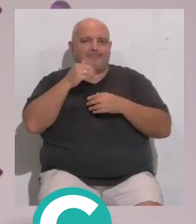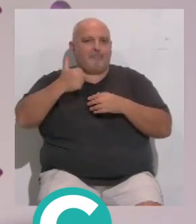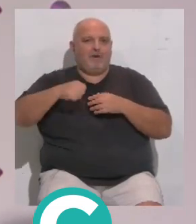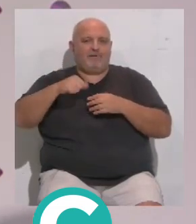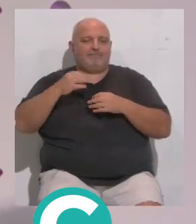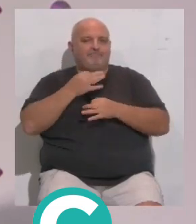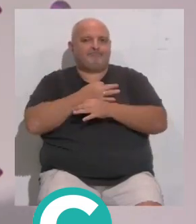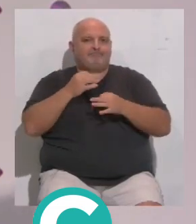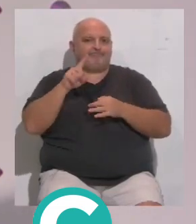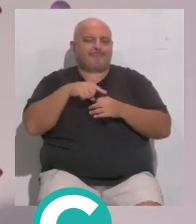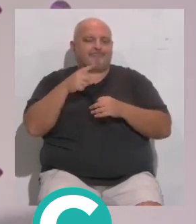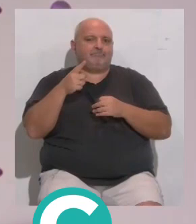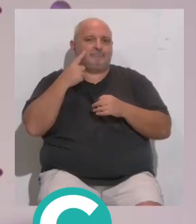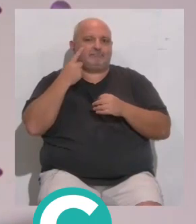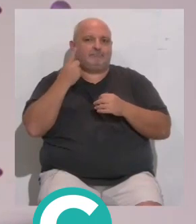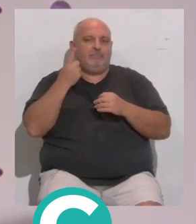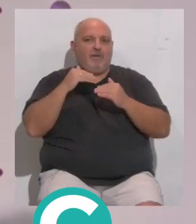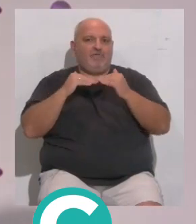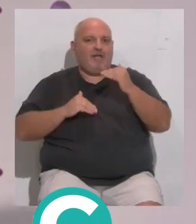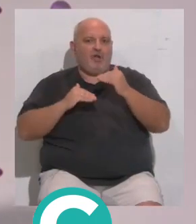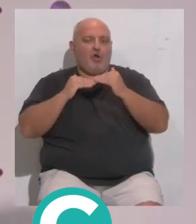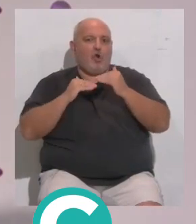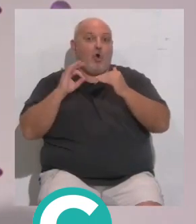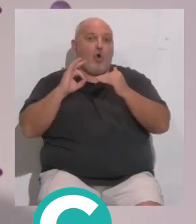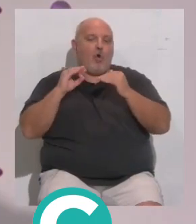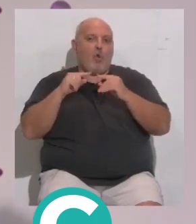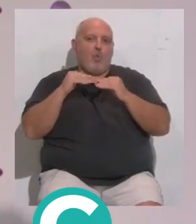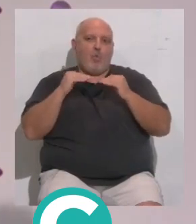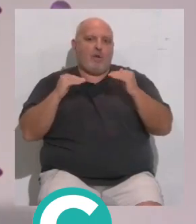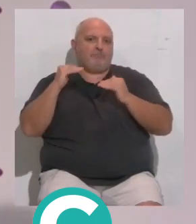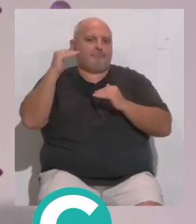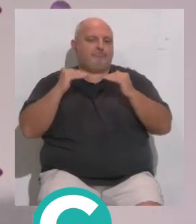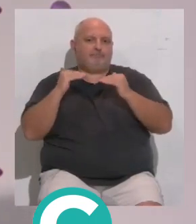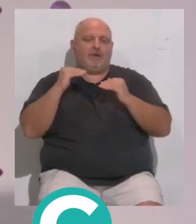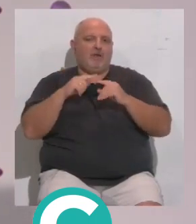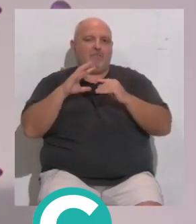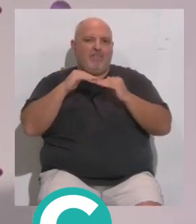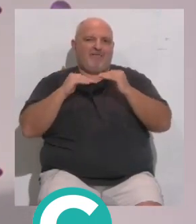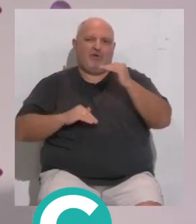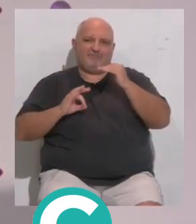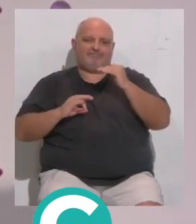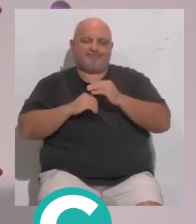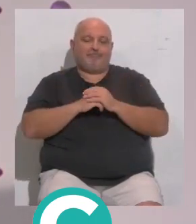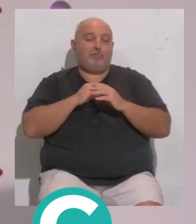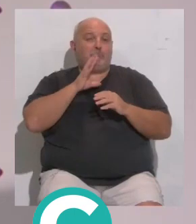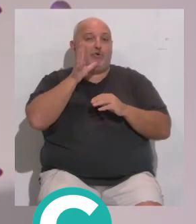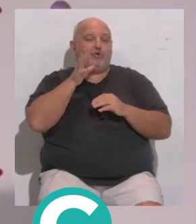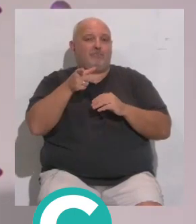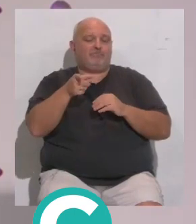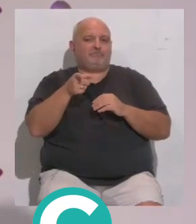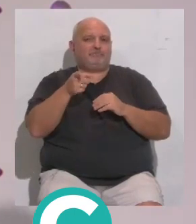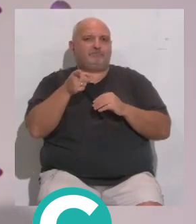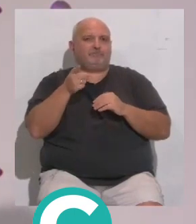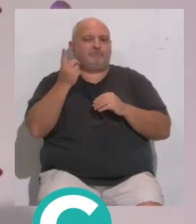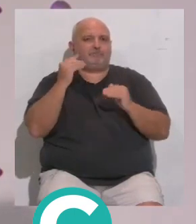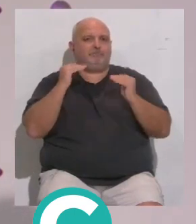si efectivamente nos hemos quedado por debajo, o igual, o hemos crecido. Yo creo que nos hemos quedado por debajo. Porque